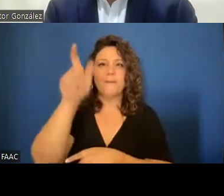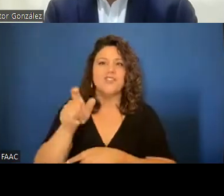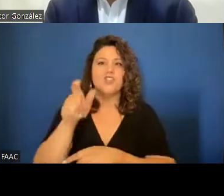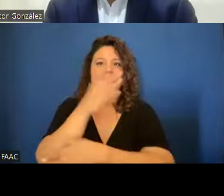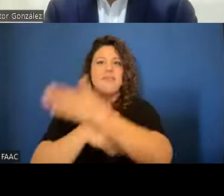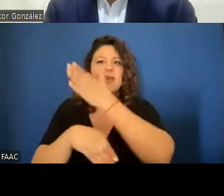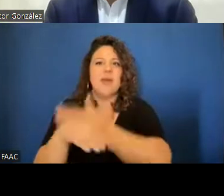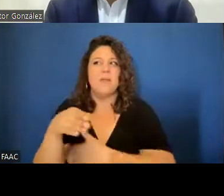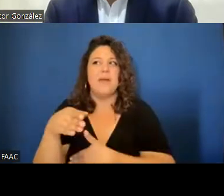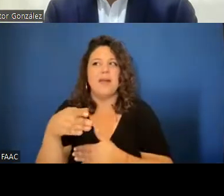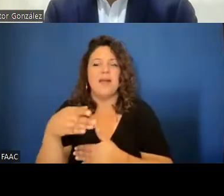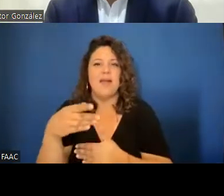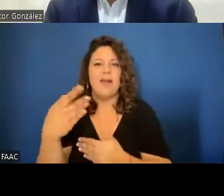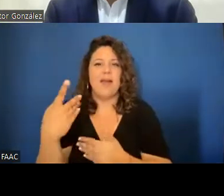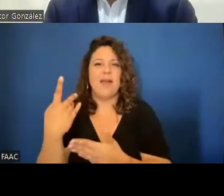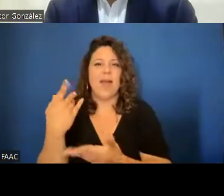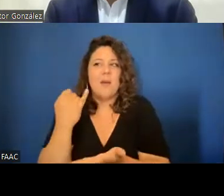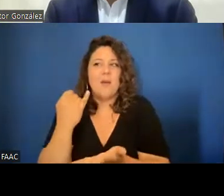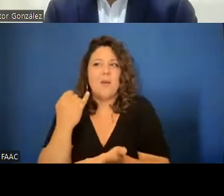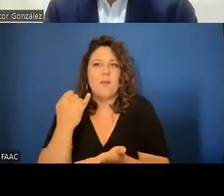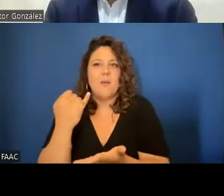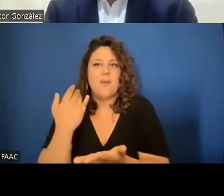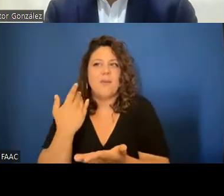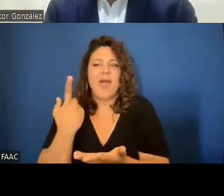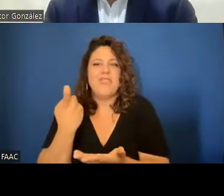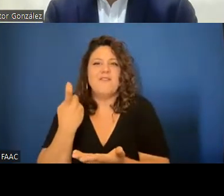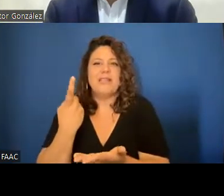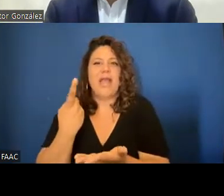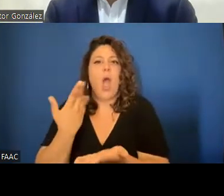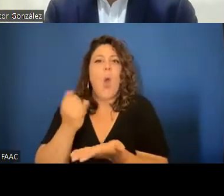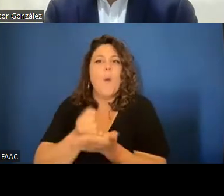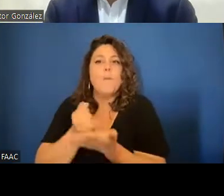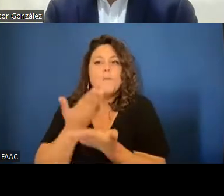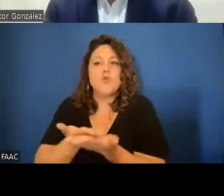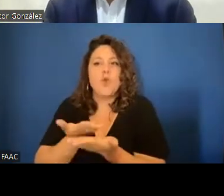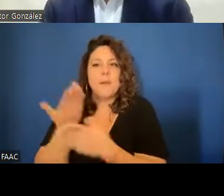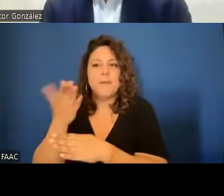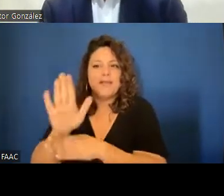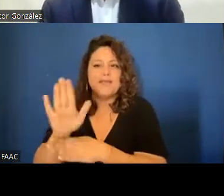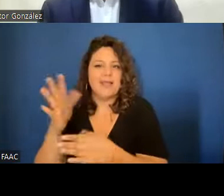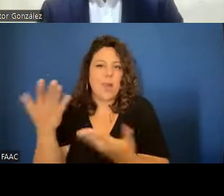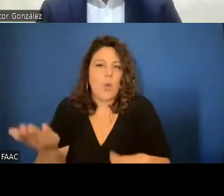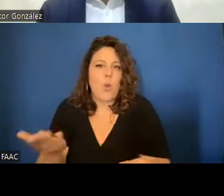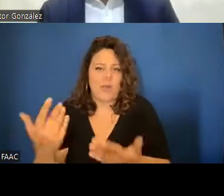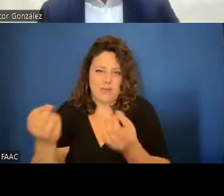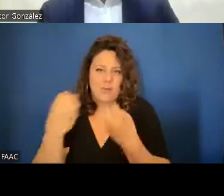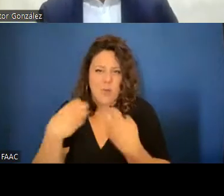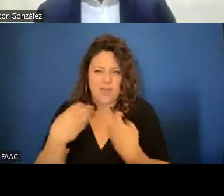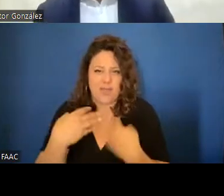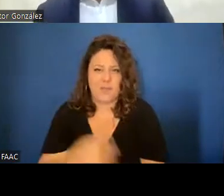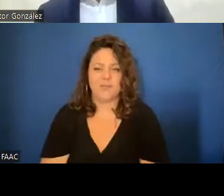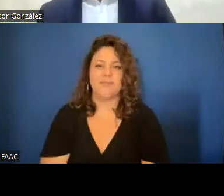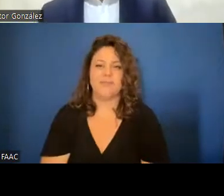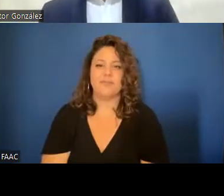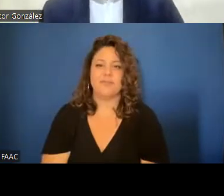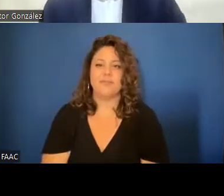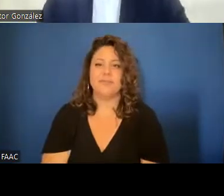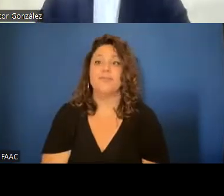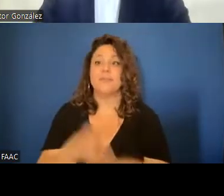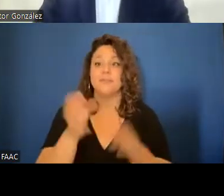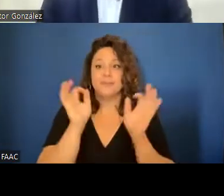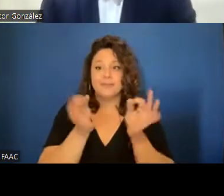debe pues bueno, acompañar a la persona con discapacidad en cualquier proceso judicial al que tenga que enfrentarse, y